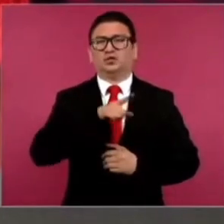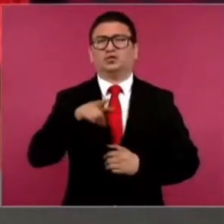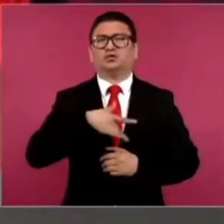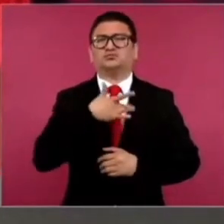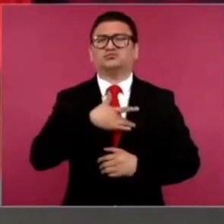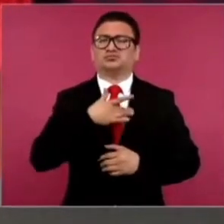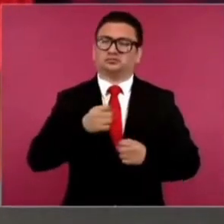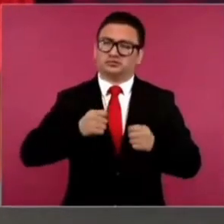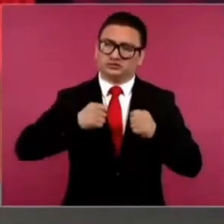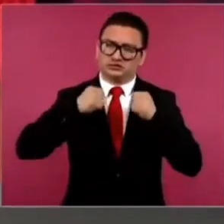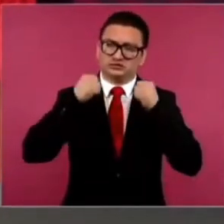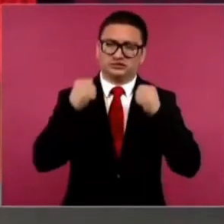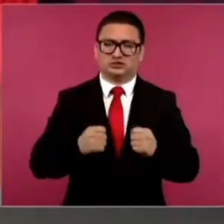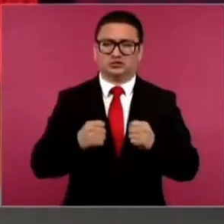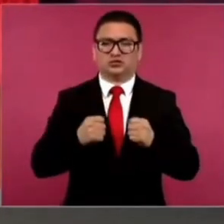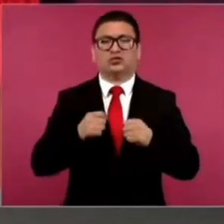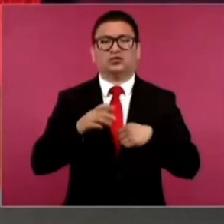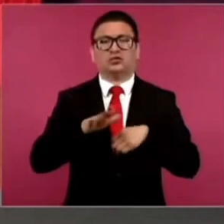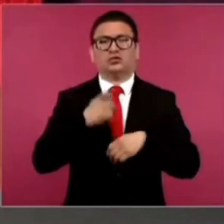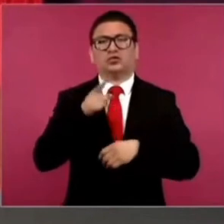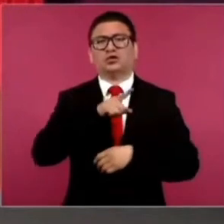seguras sus